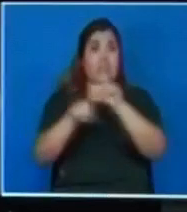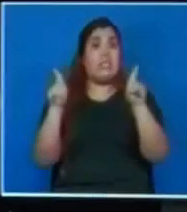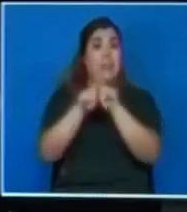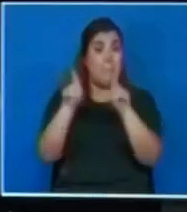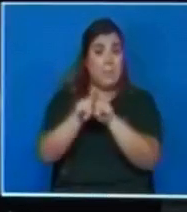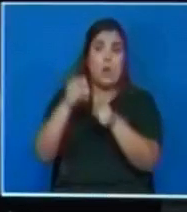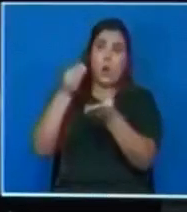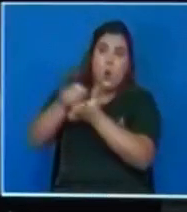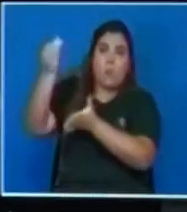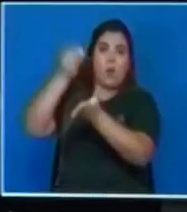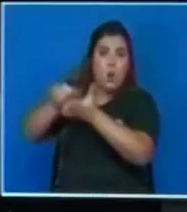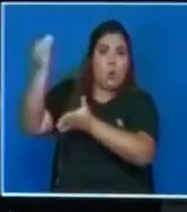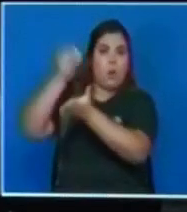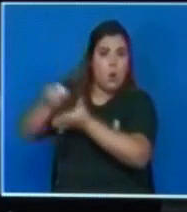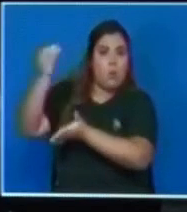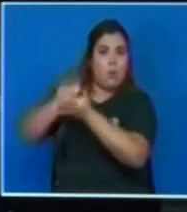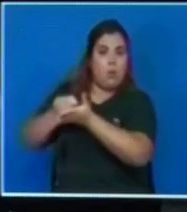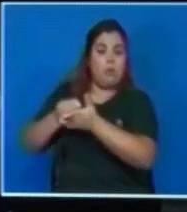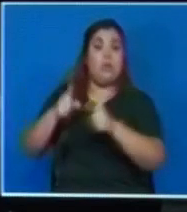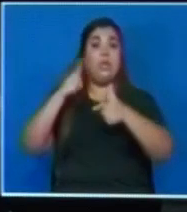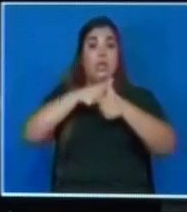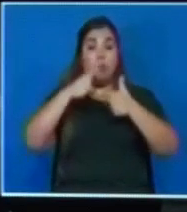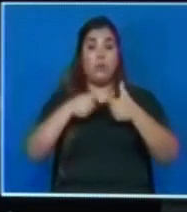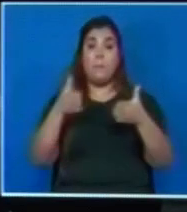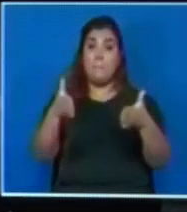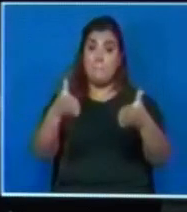podemos señalar que Panamá se mantiene